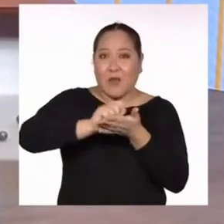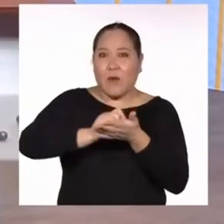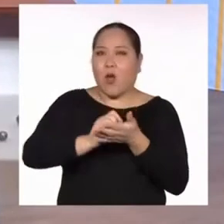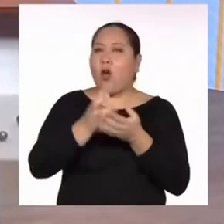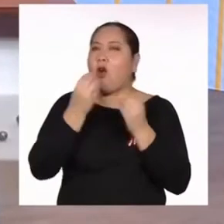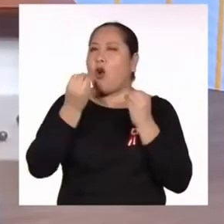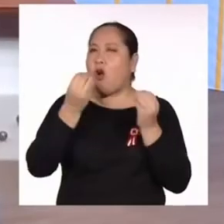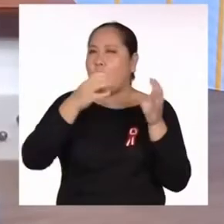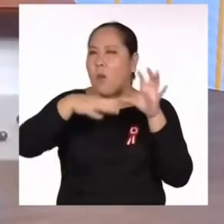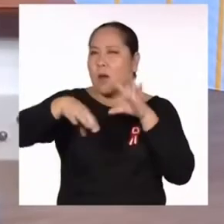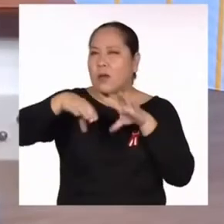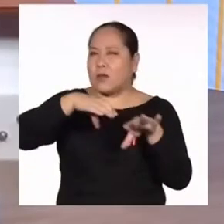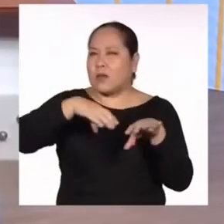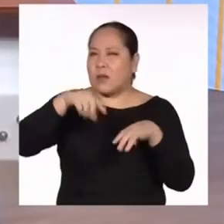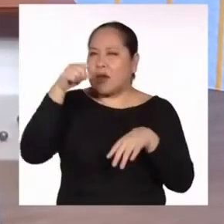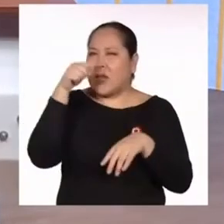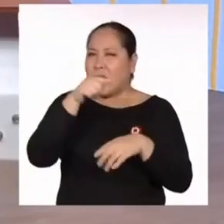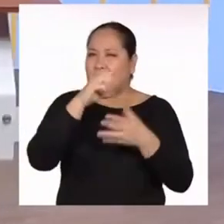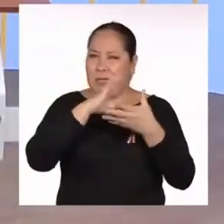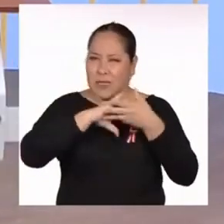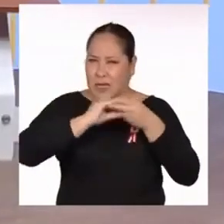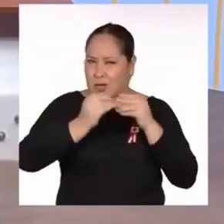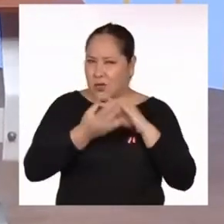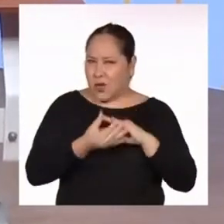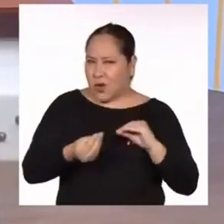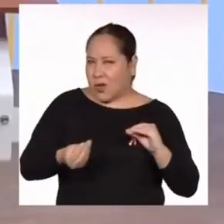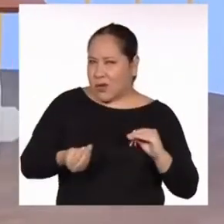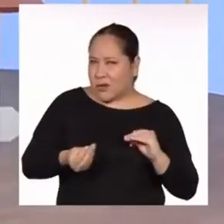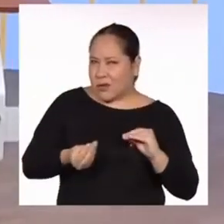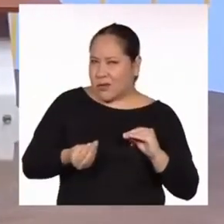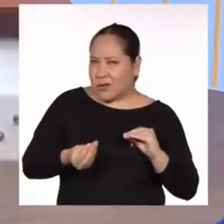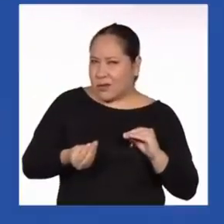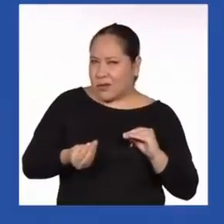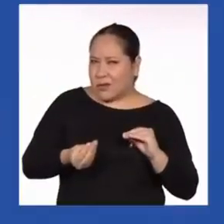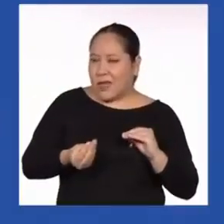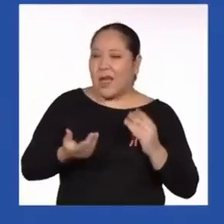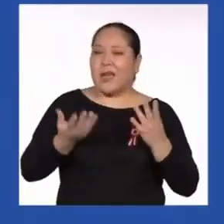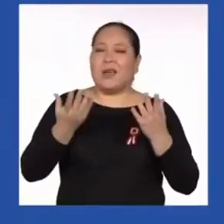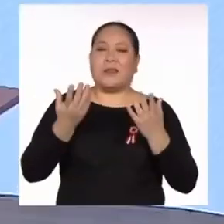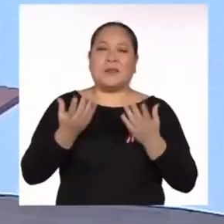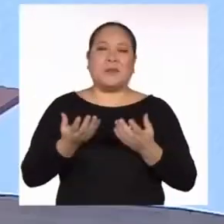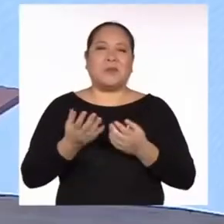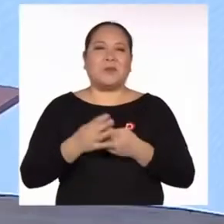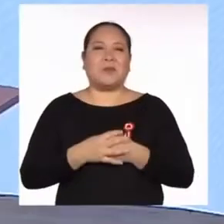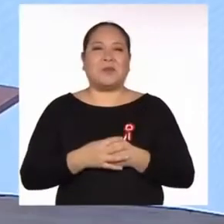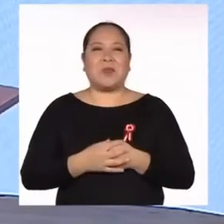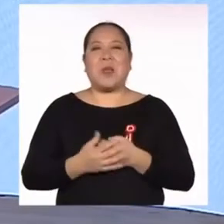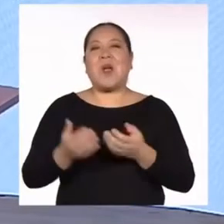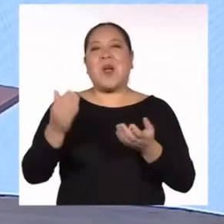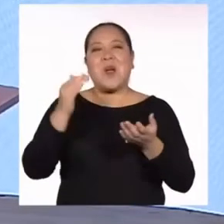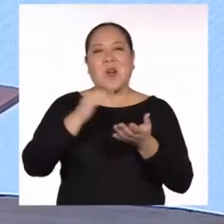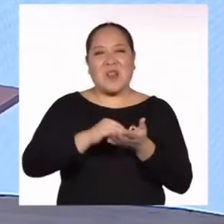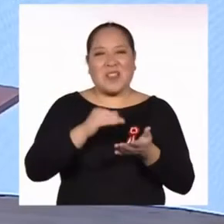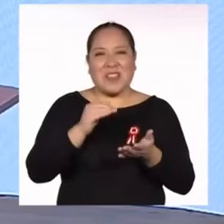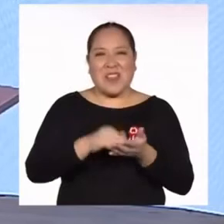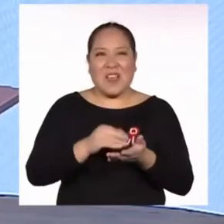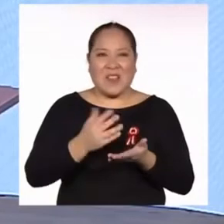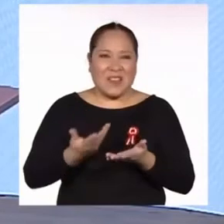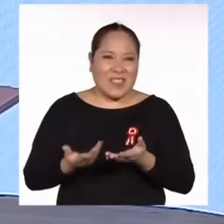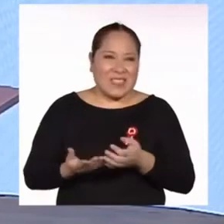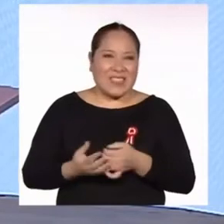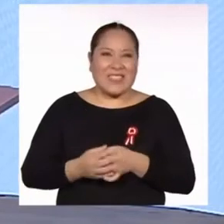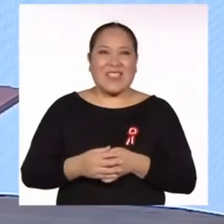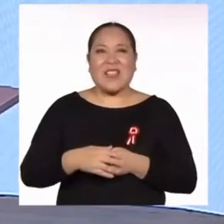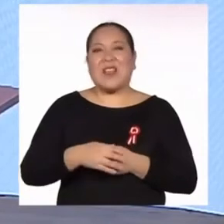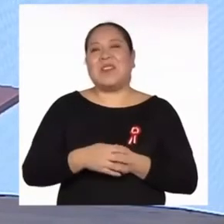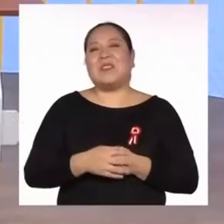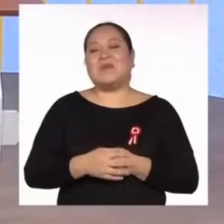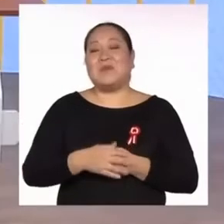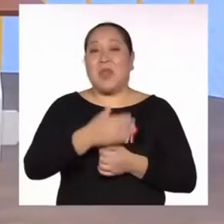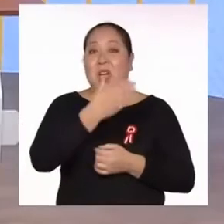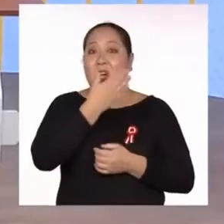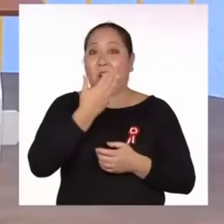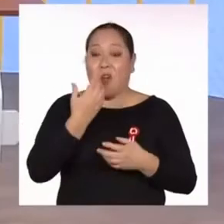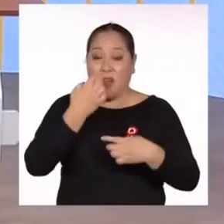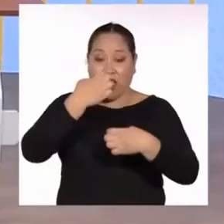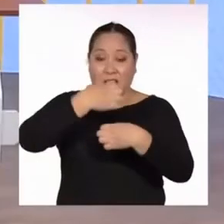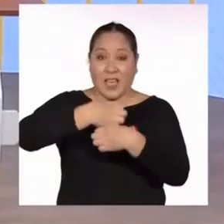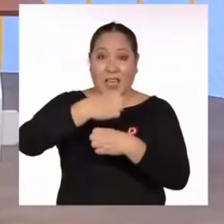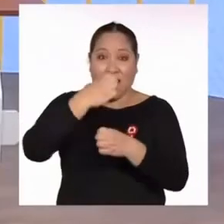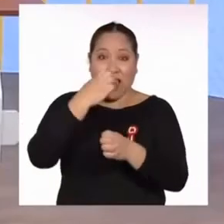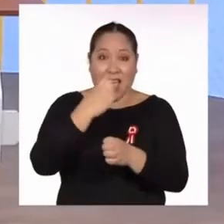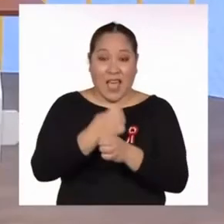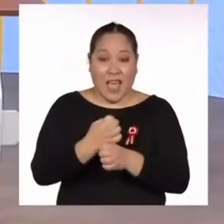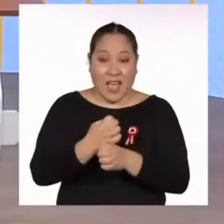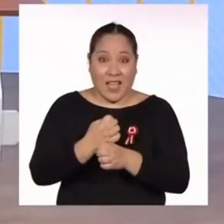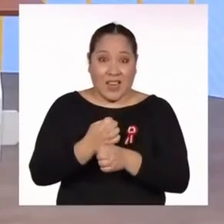manera hacer esa historia una vez más parece que la mejor manera de crear algo es